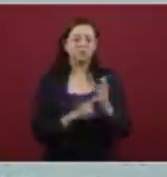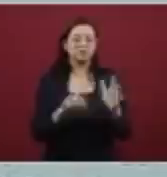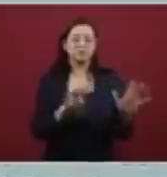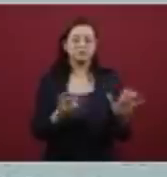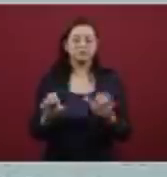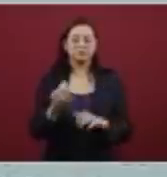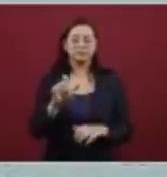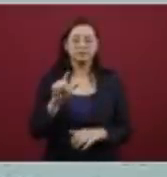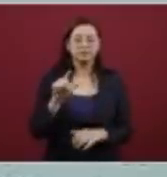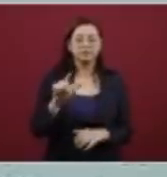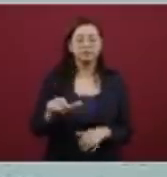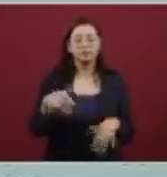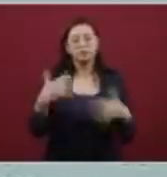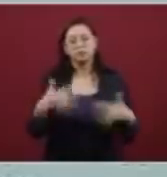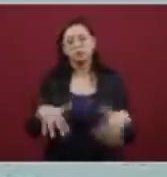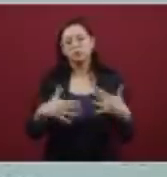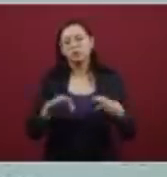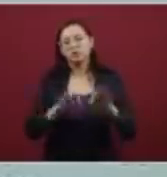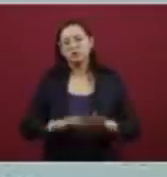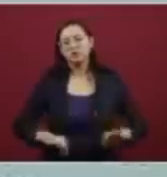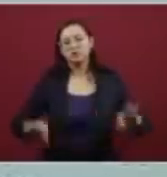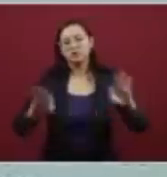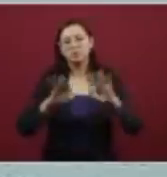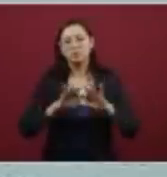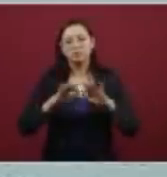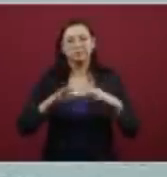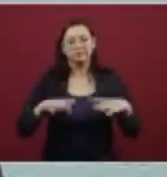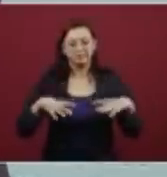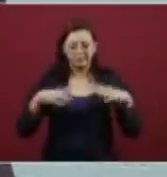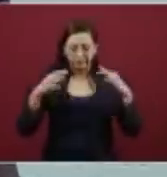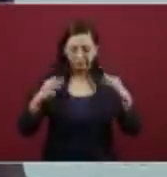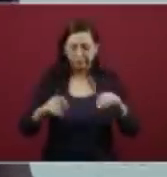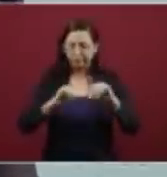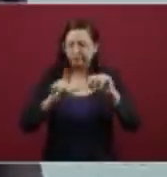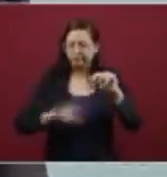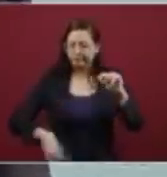tan importante para la vida pública de México,